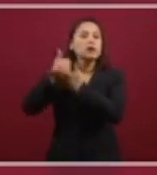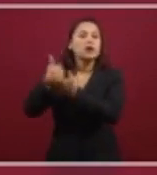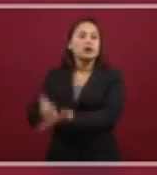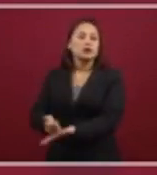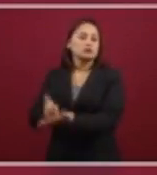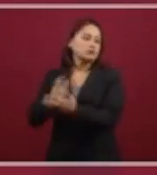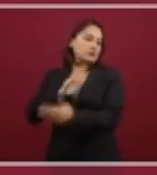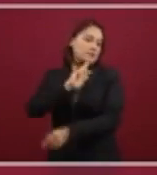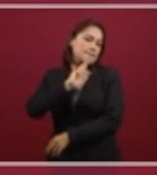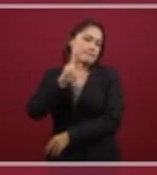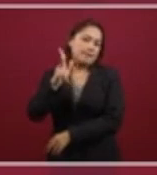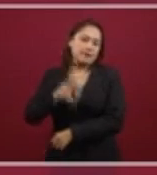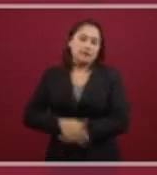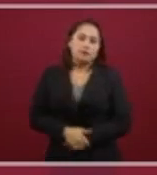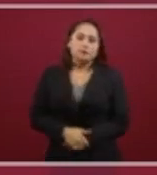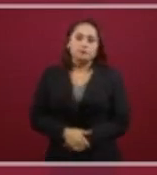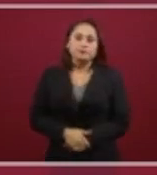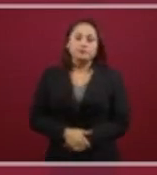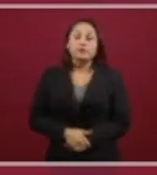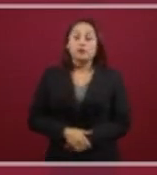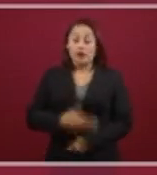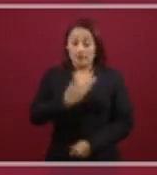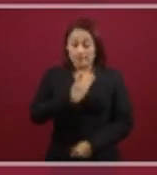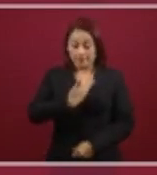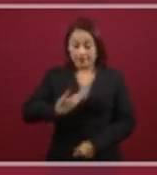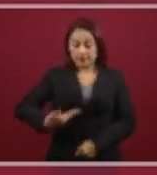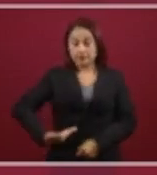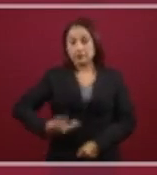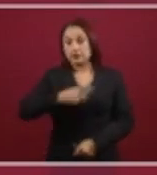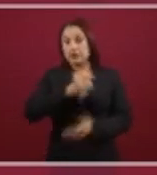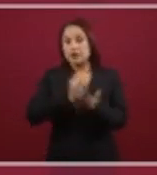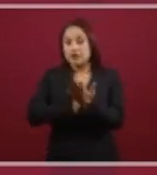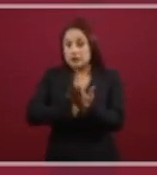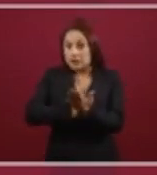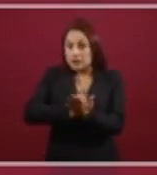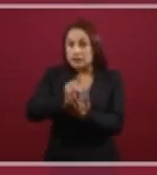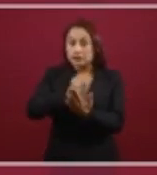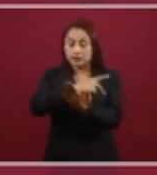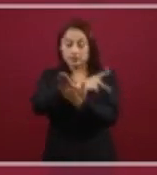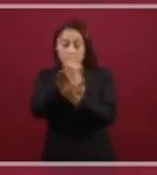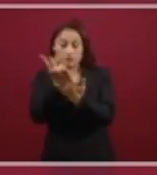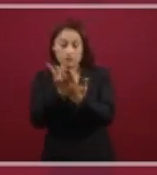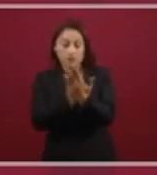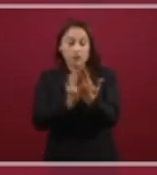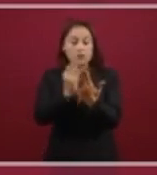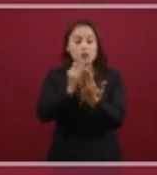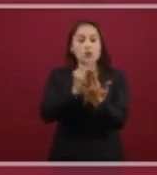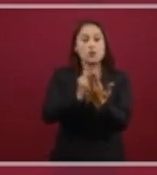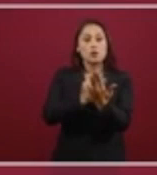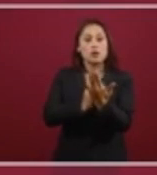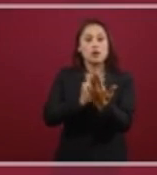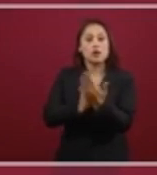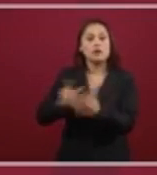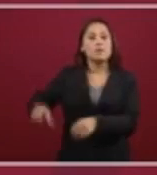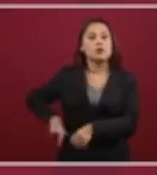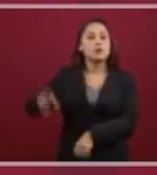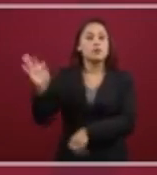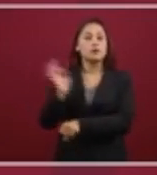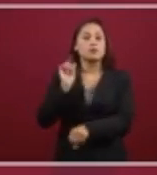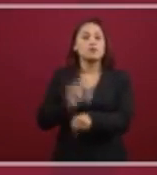del señor presidente de absorber el costo de este programa, que por 24 años era financiado por el gobierno del